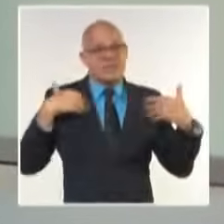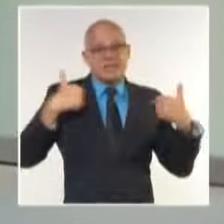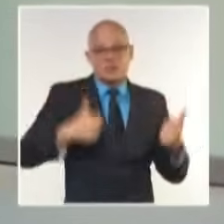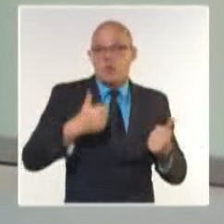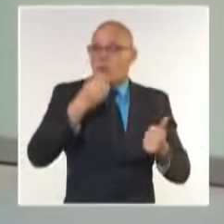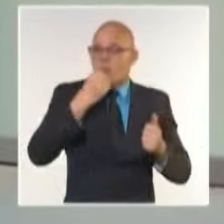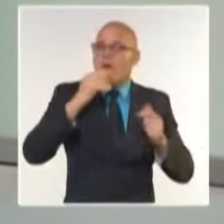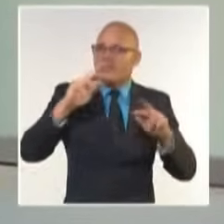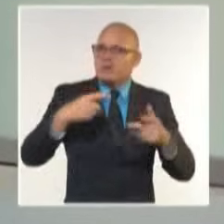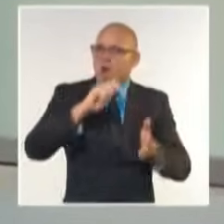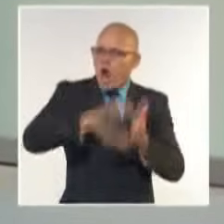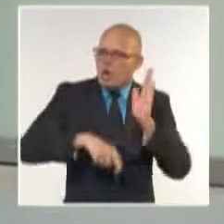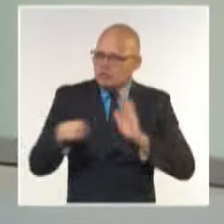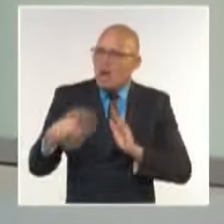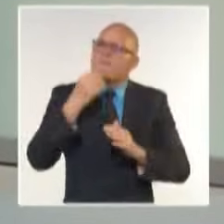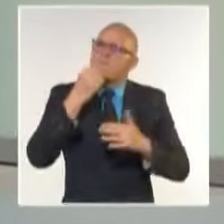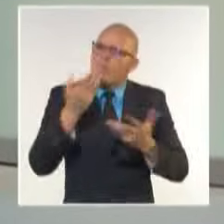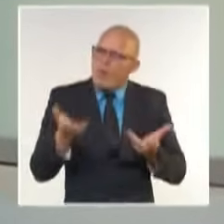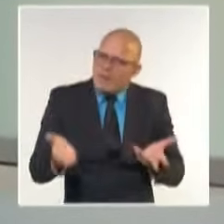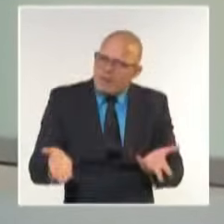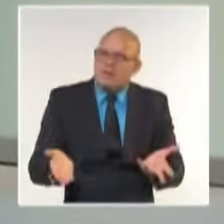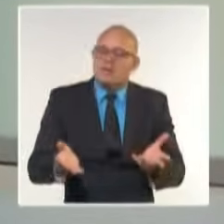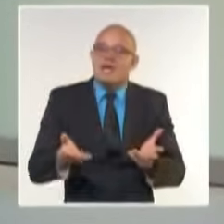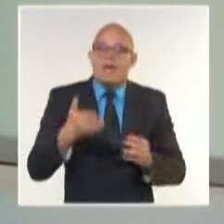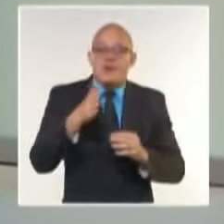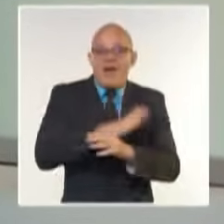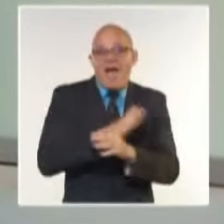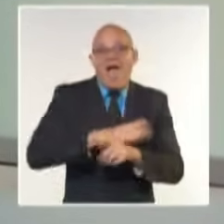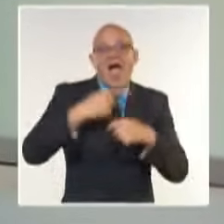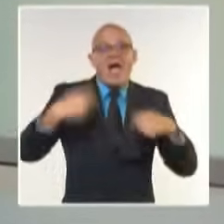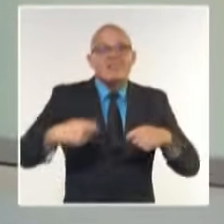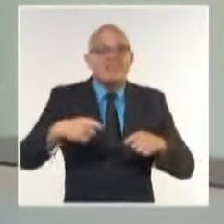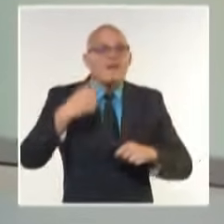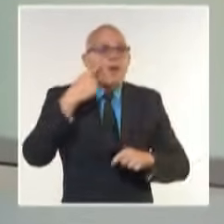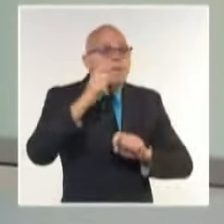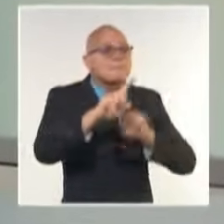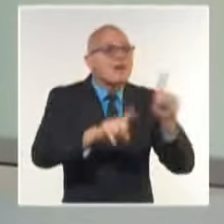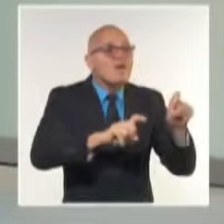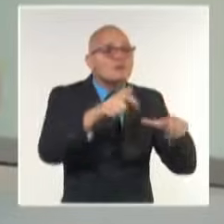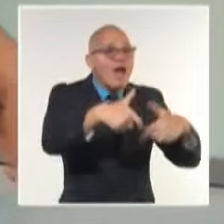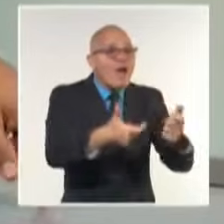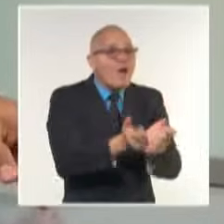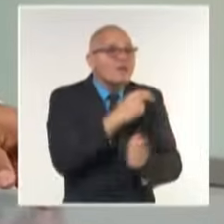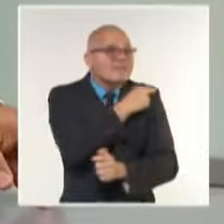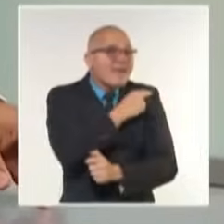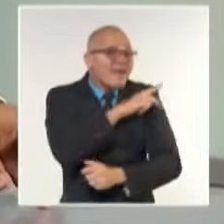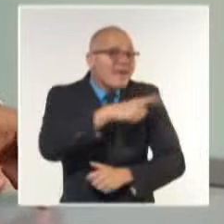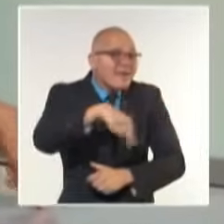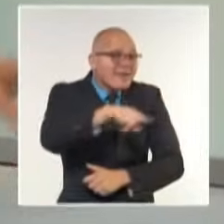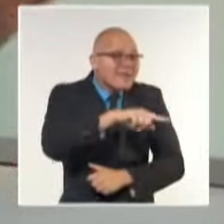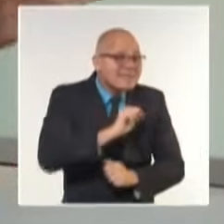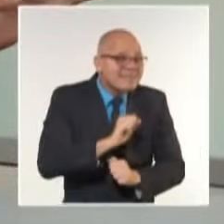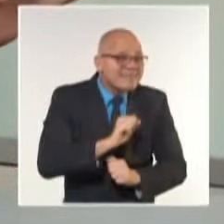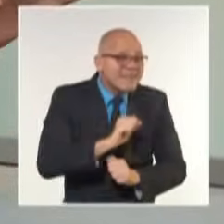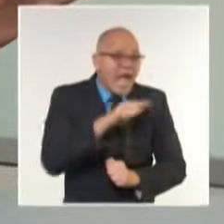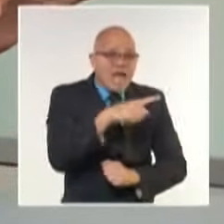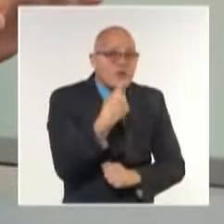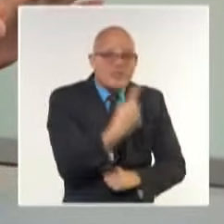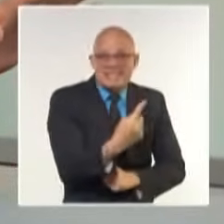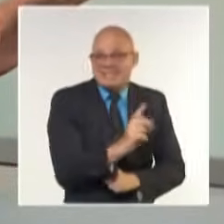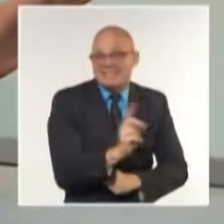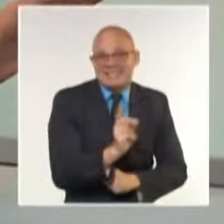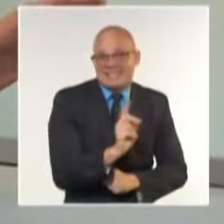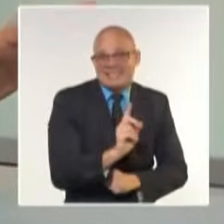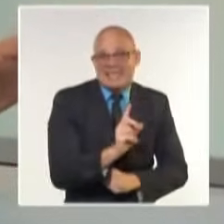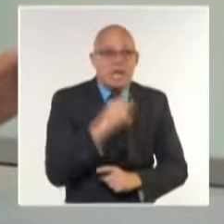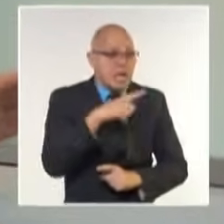ocurre, entiendo que es así lo que está diciendo el fiscal, y finalmente se determina que el contrato es con el que era director, que hoy es trabajador por cuenta propia, no hay problema ninguno,